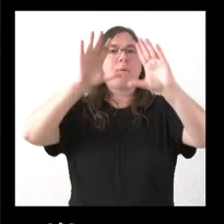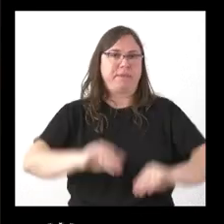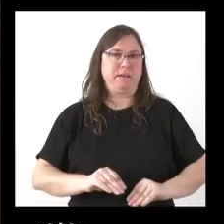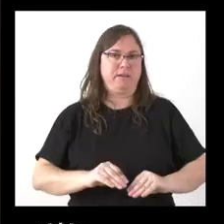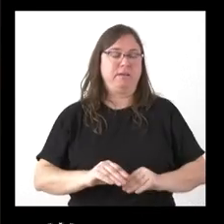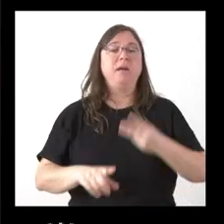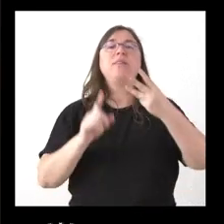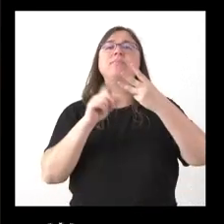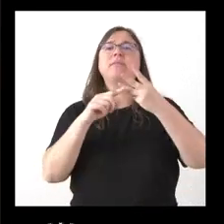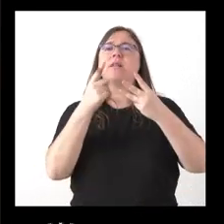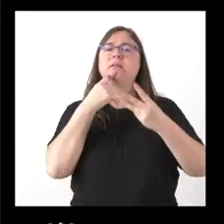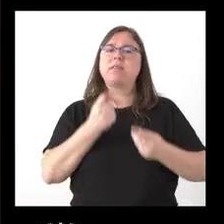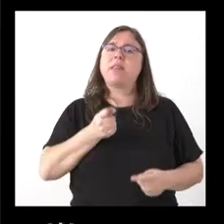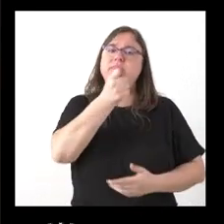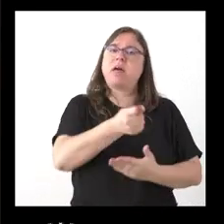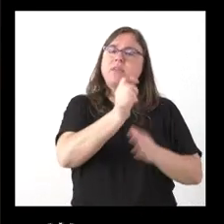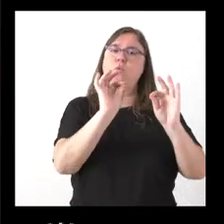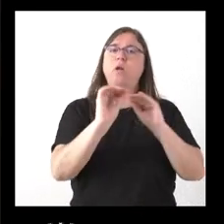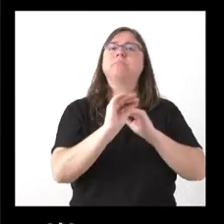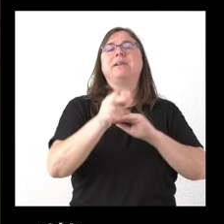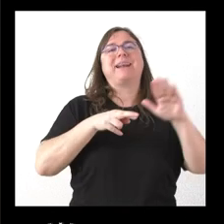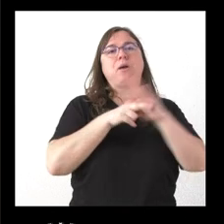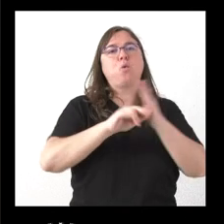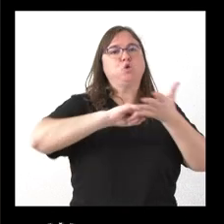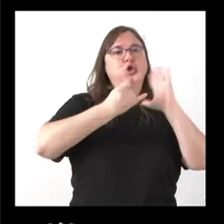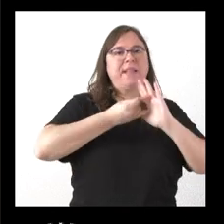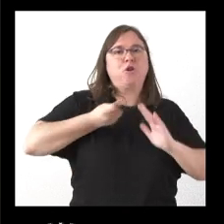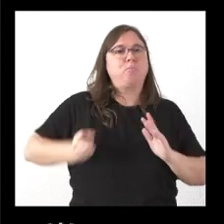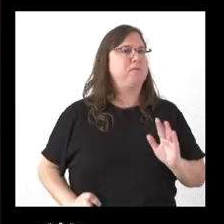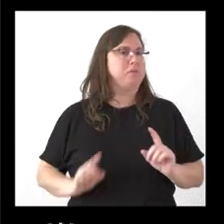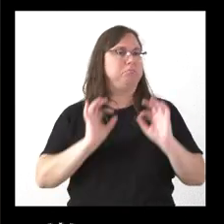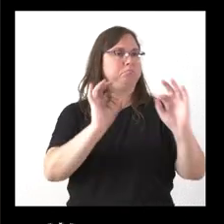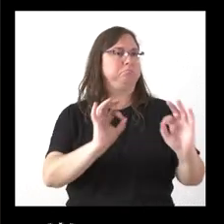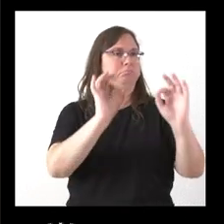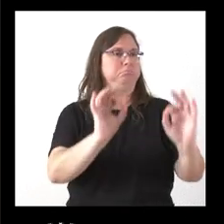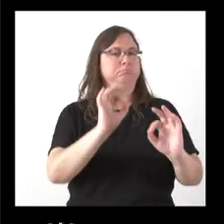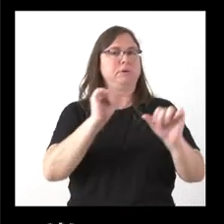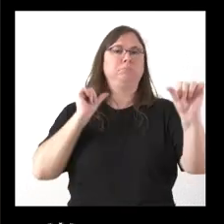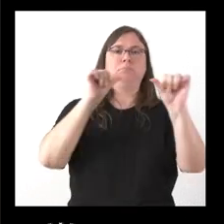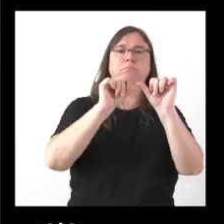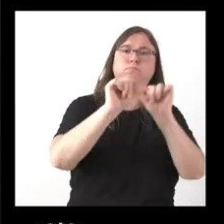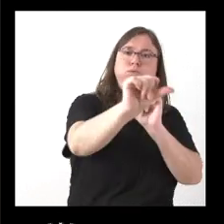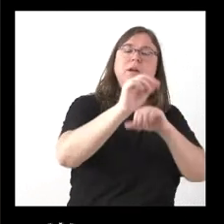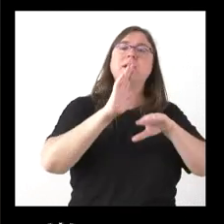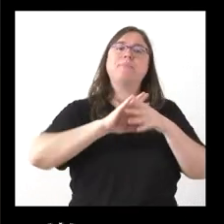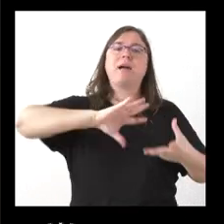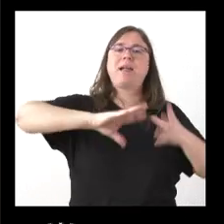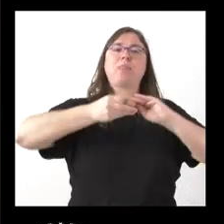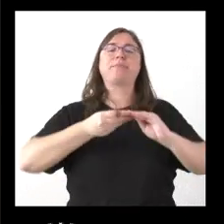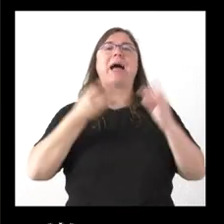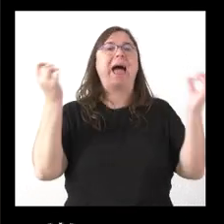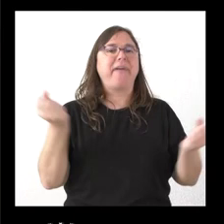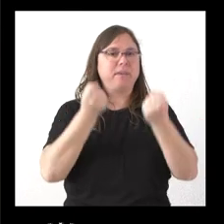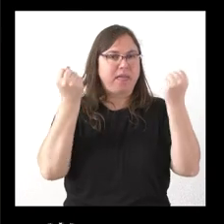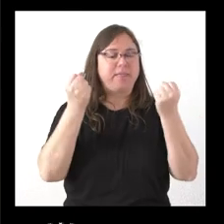lugar establece una asignación estable y permanente de medios técnicos y profesionales singularizados al desarrollo de las actividades contempladas en